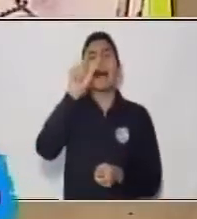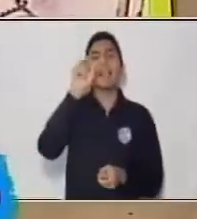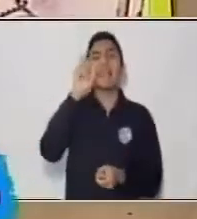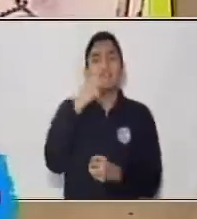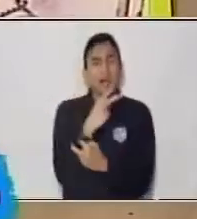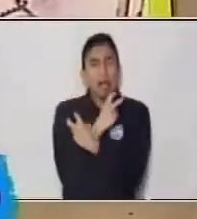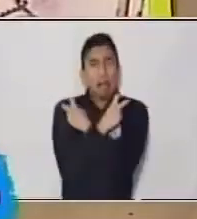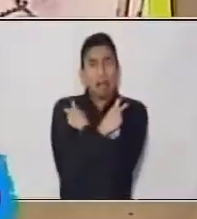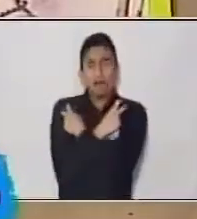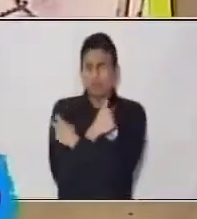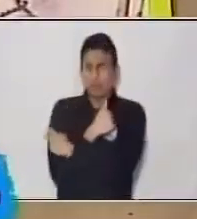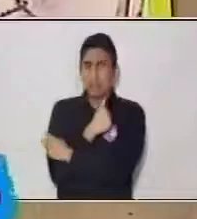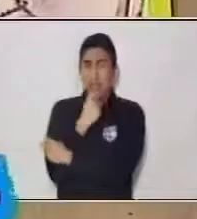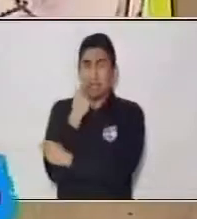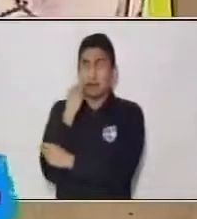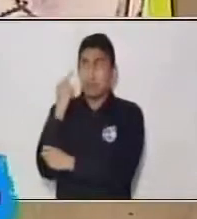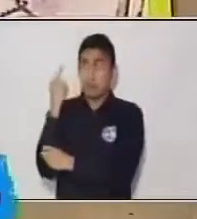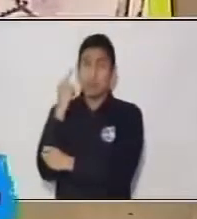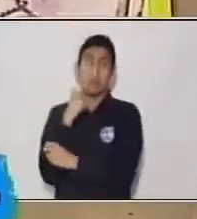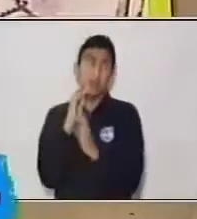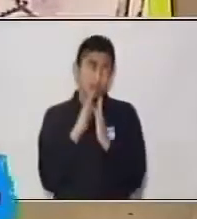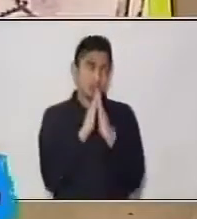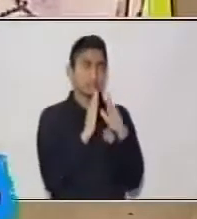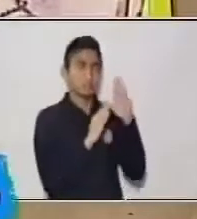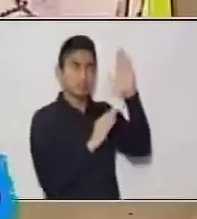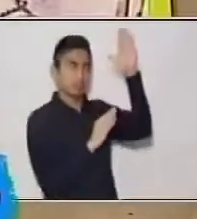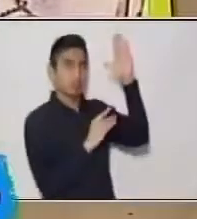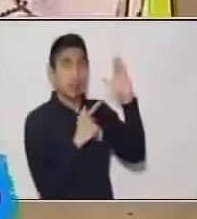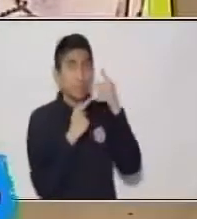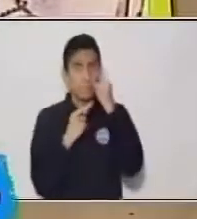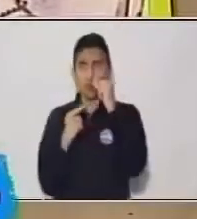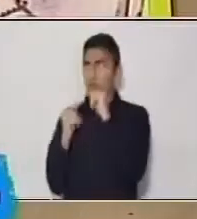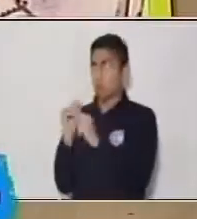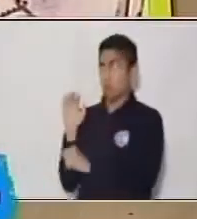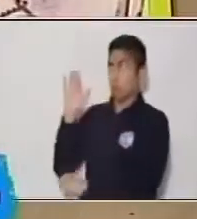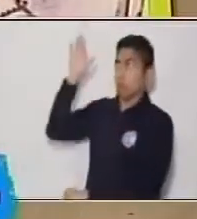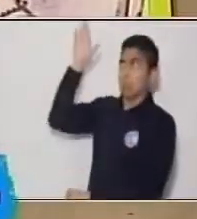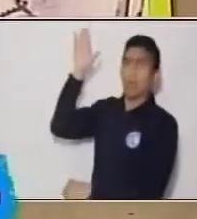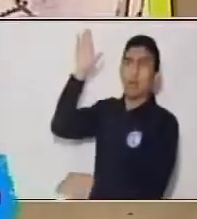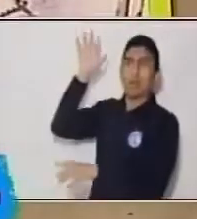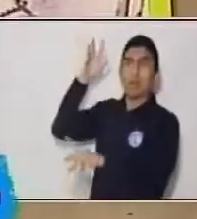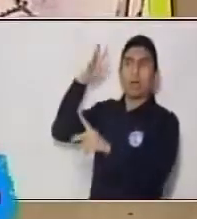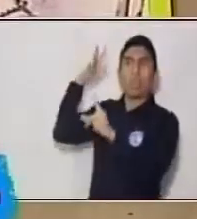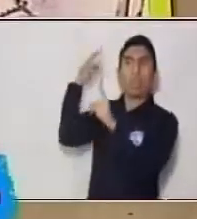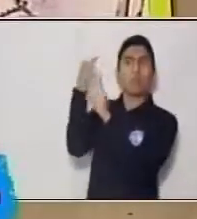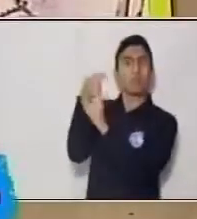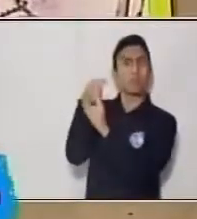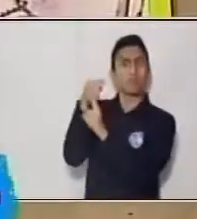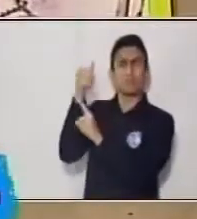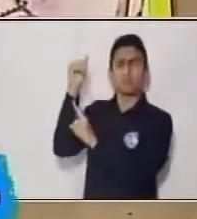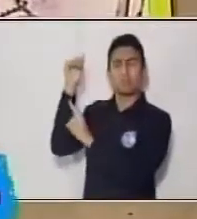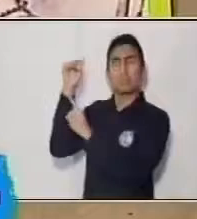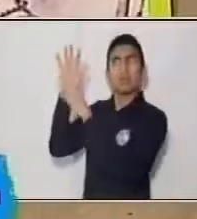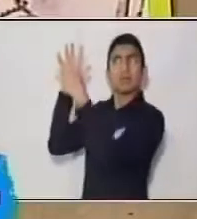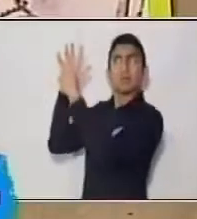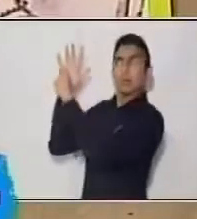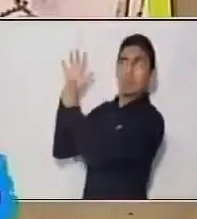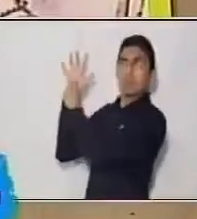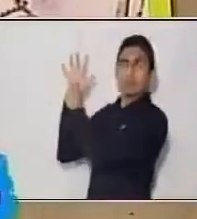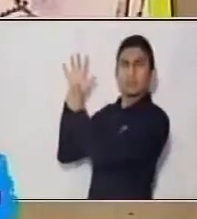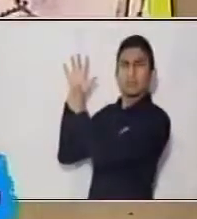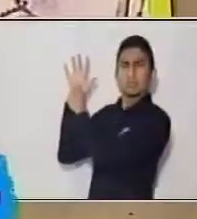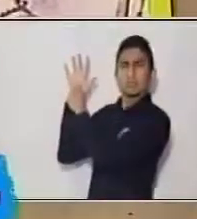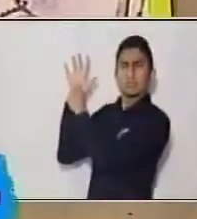mano. Ella alzó su mano cuando sintió un escupitazo y se quedó viendo su mano cuando